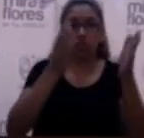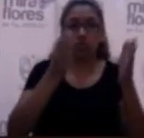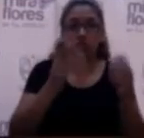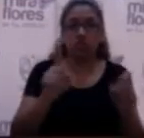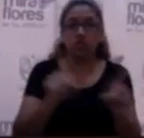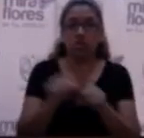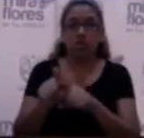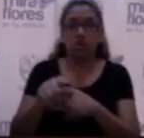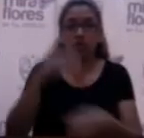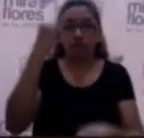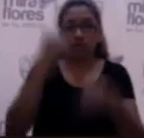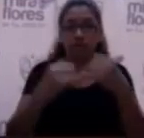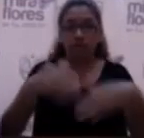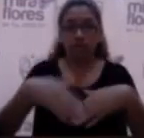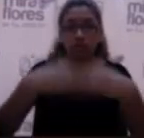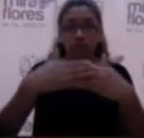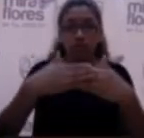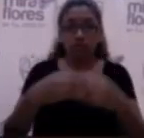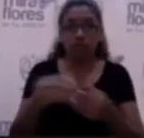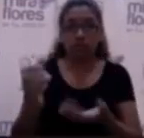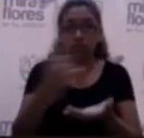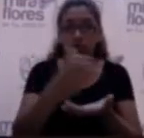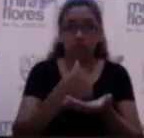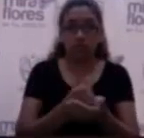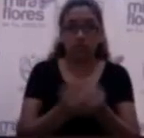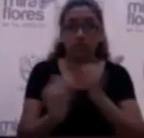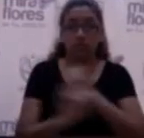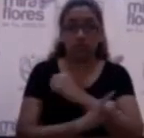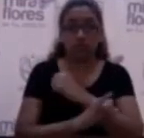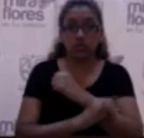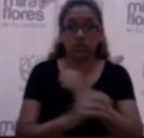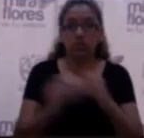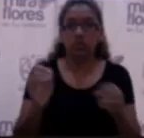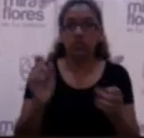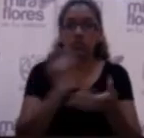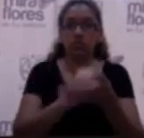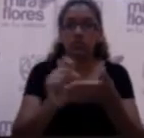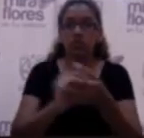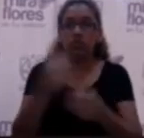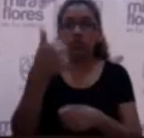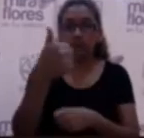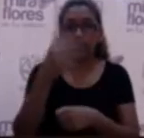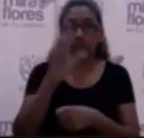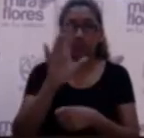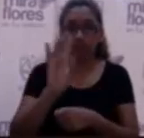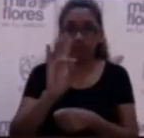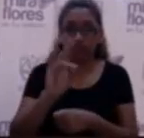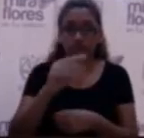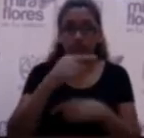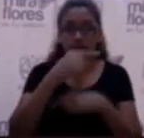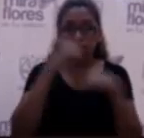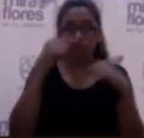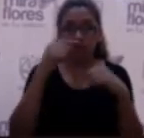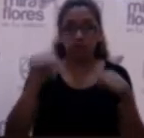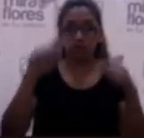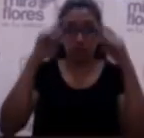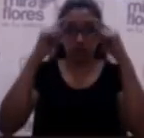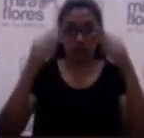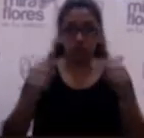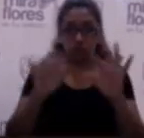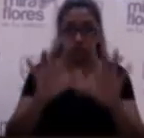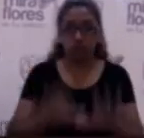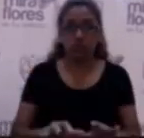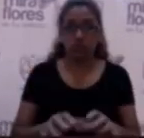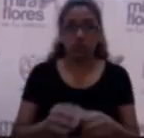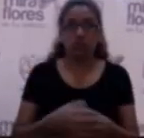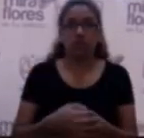de Miraflores, que obra como anexo a efectos de dar por concluido el convenio de adhesión de cooperación interinstitucional suscrito con fecha